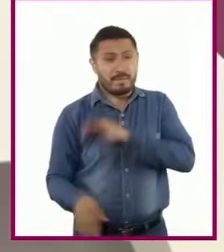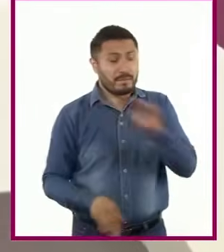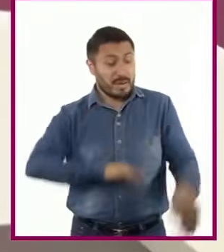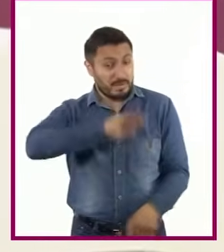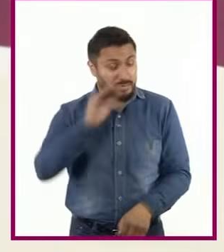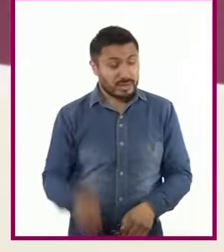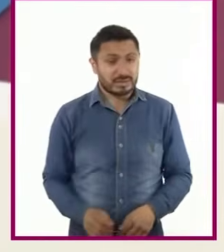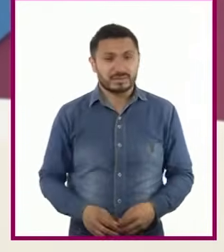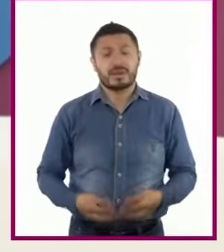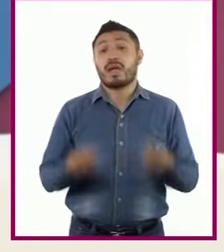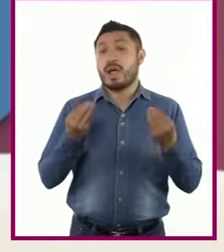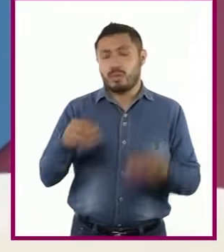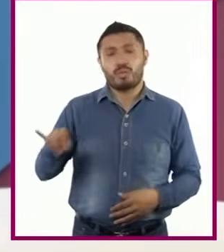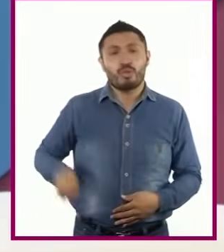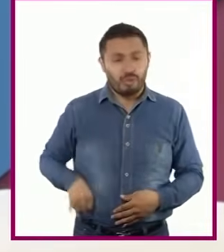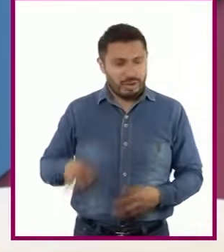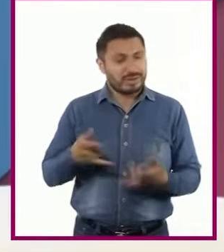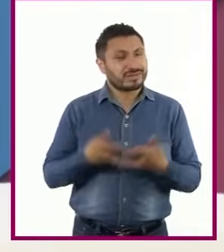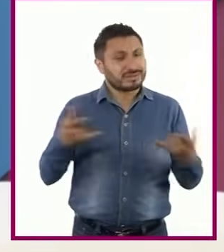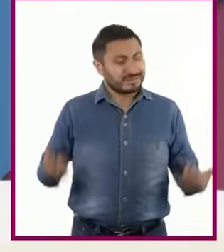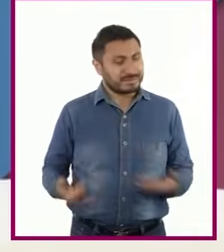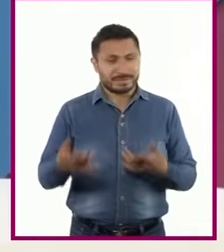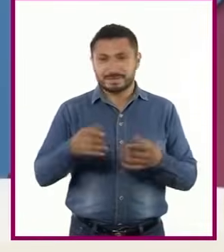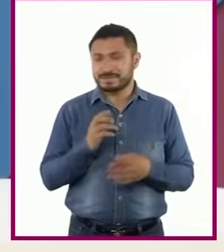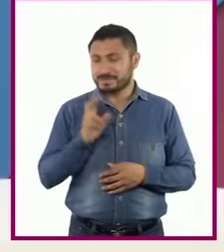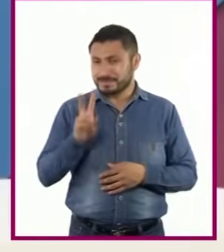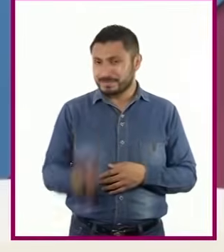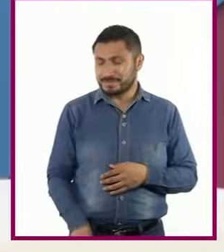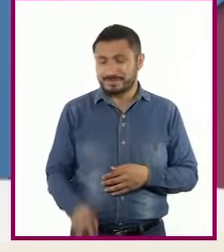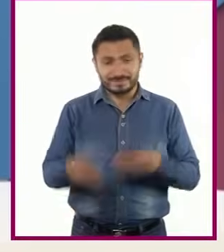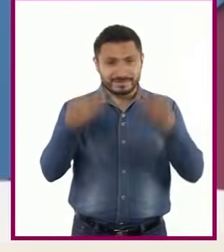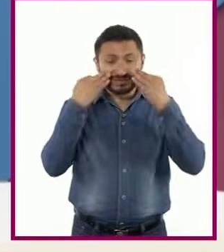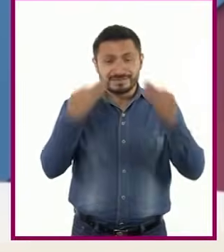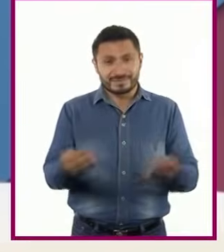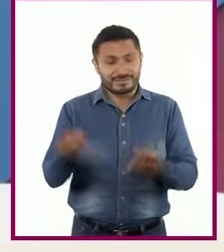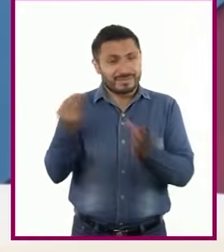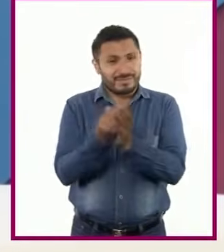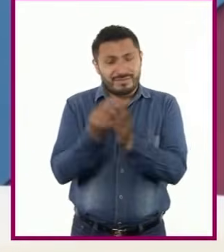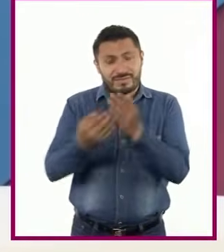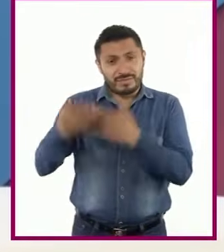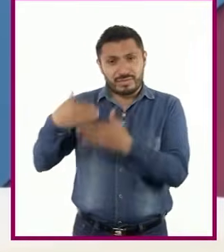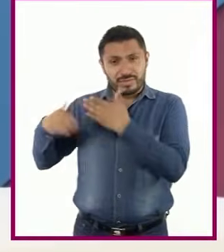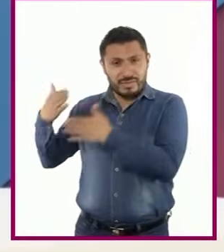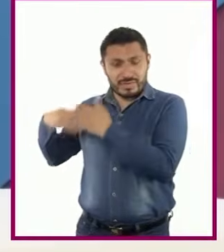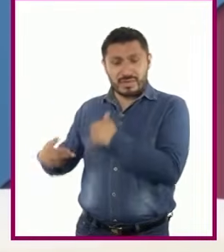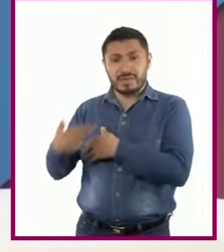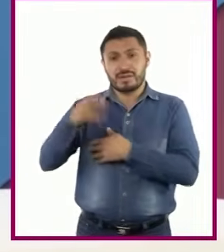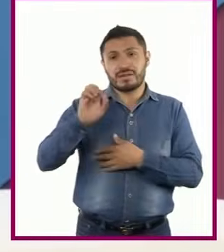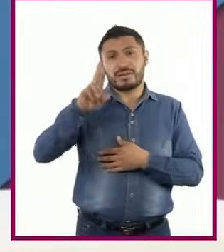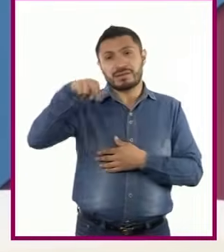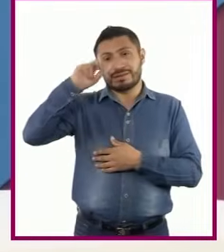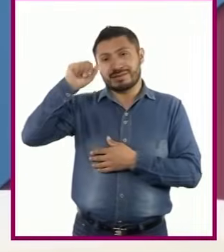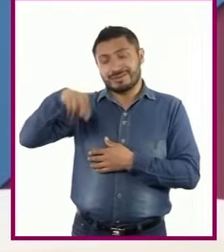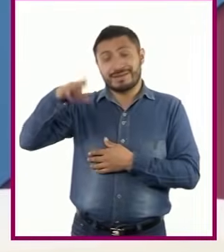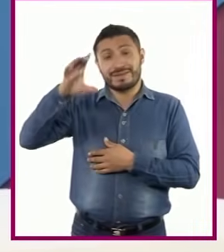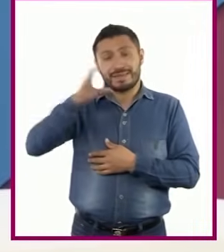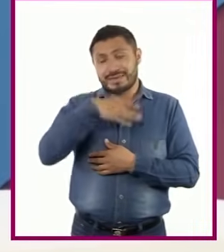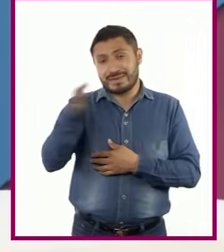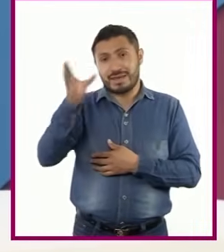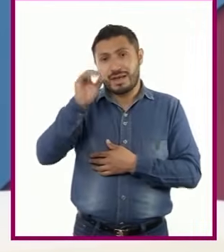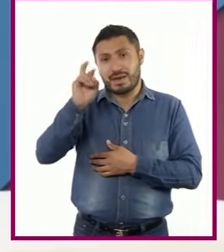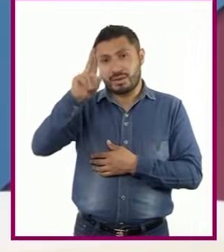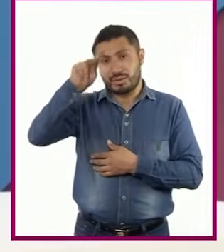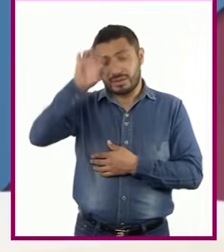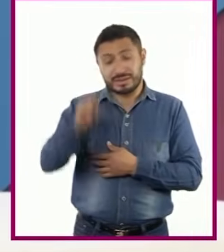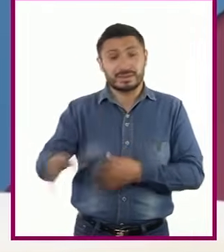Muy interesante esta crónica de los hechos. Como vieron en sesiones anteriores, Hernán Cortés supo aprovechar